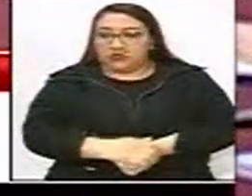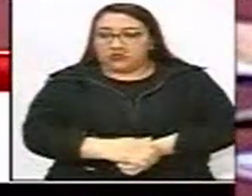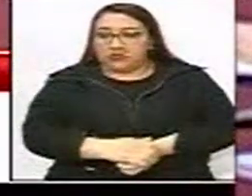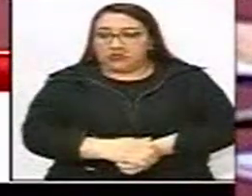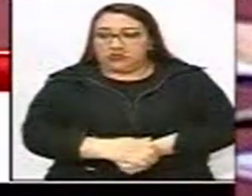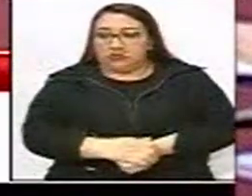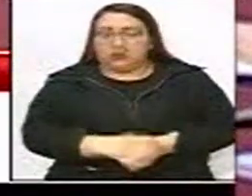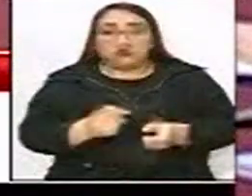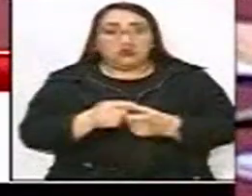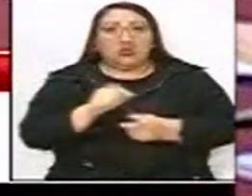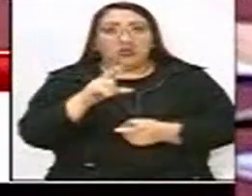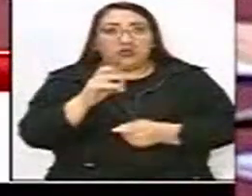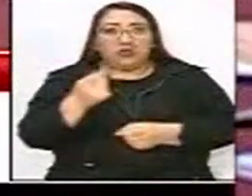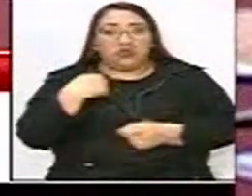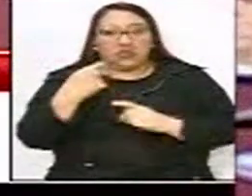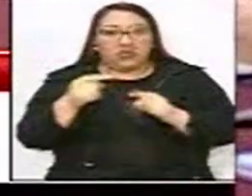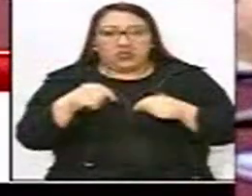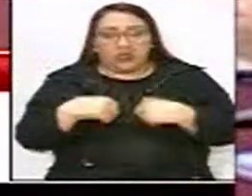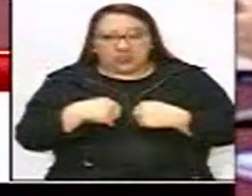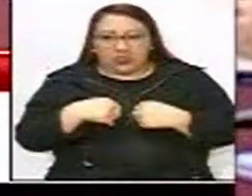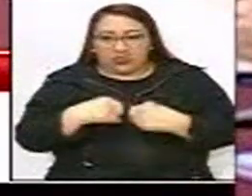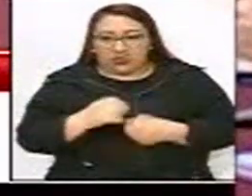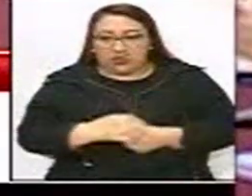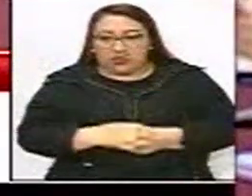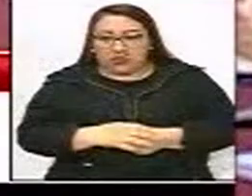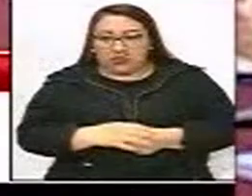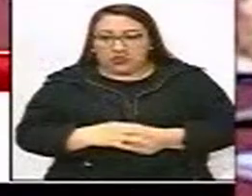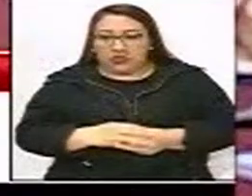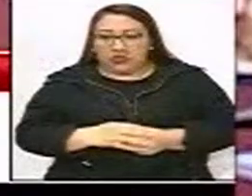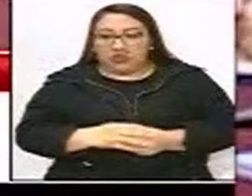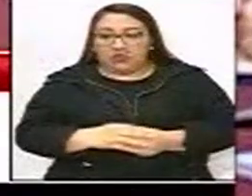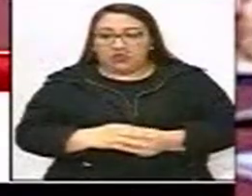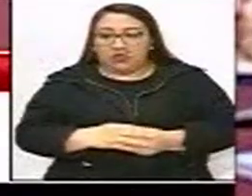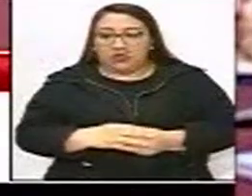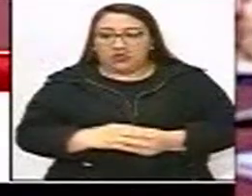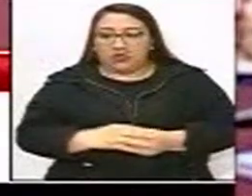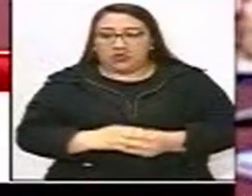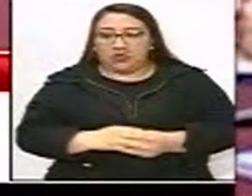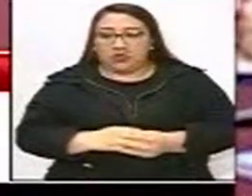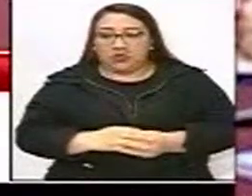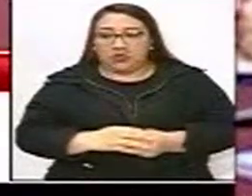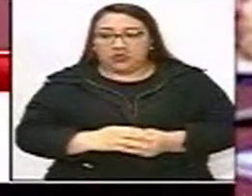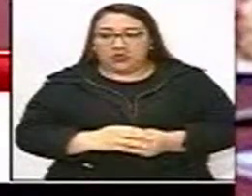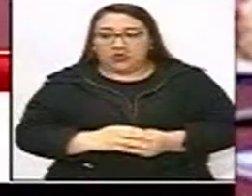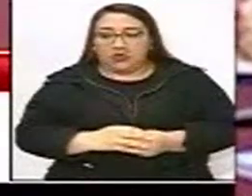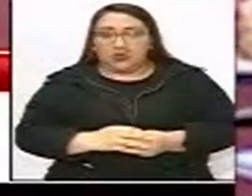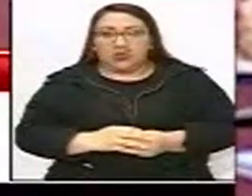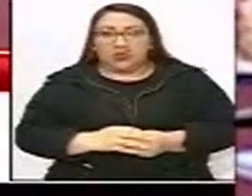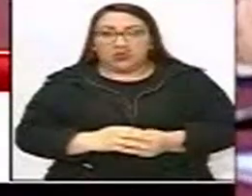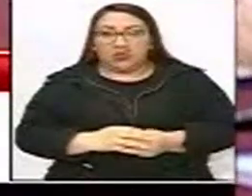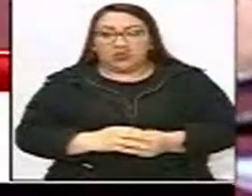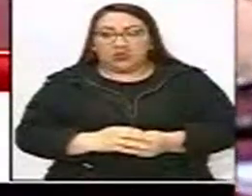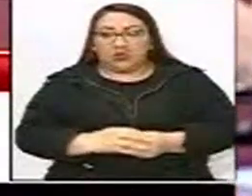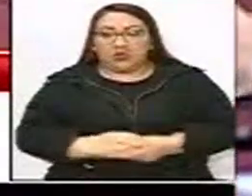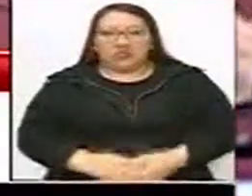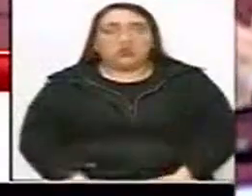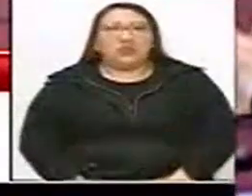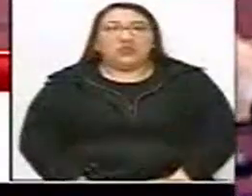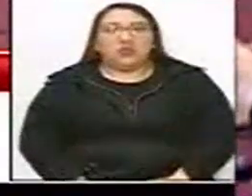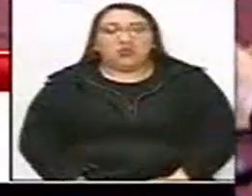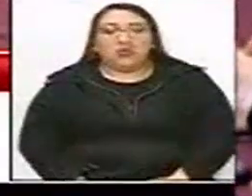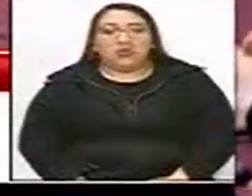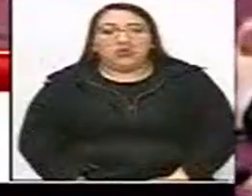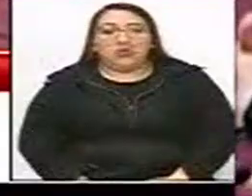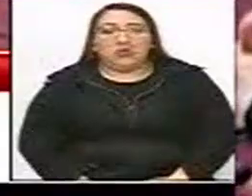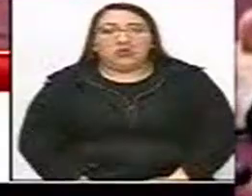mayor respeto, quien dirige esta sesión soy yo. Sí. Entonces, esa es la metodología que estoy aplicando. Pero mal, pues, señor, porque hay